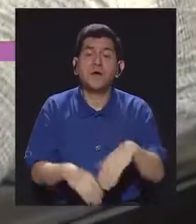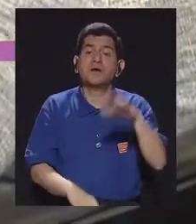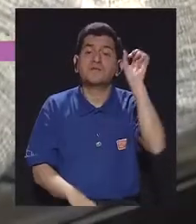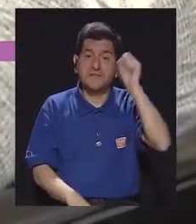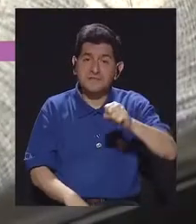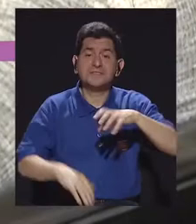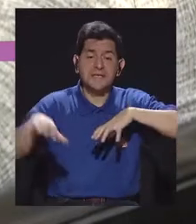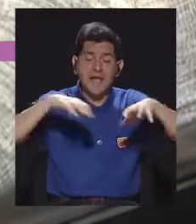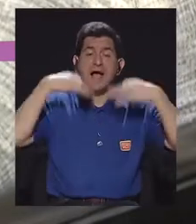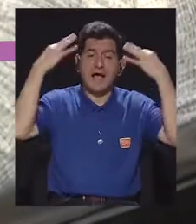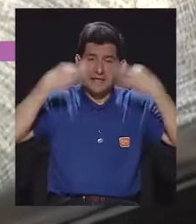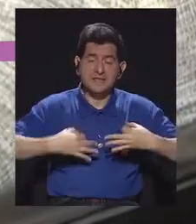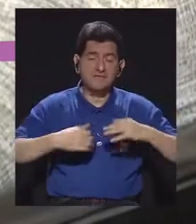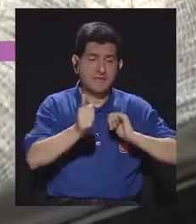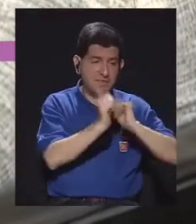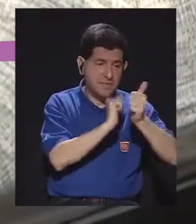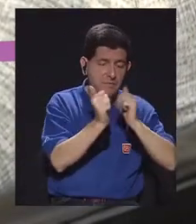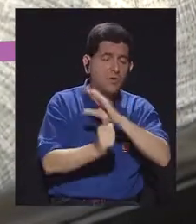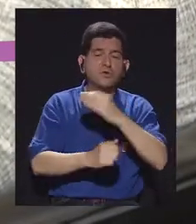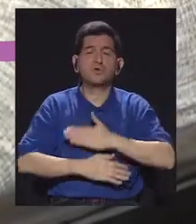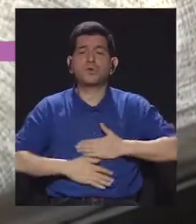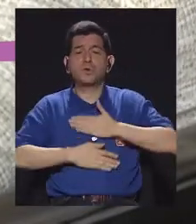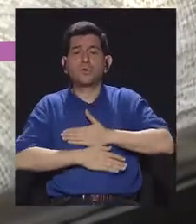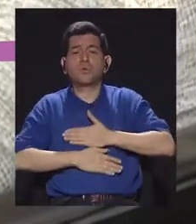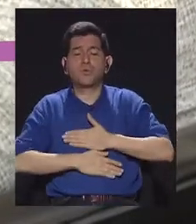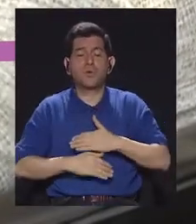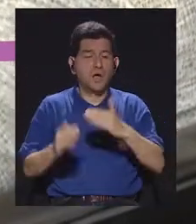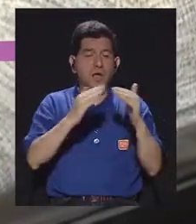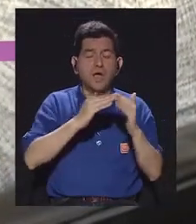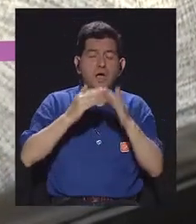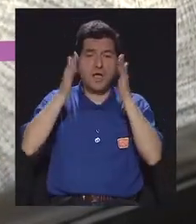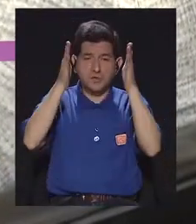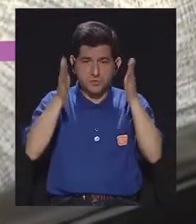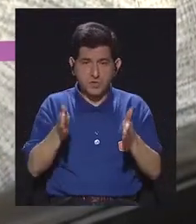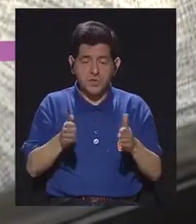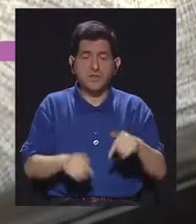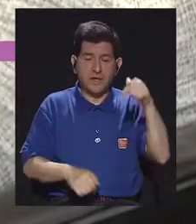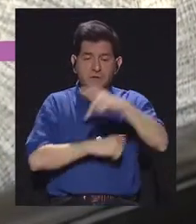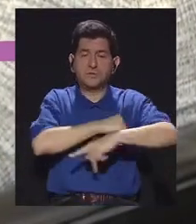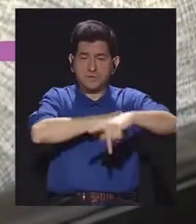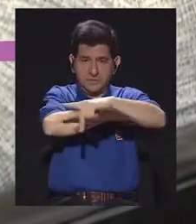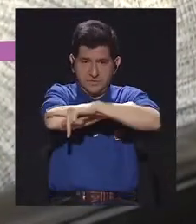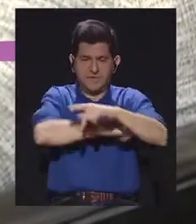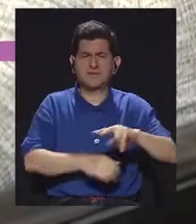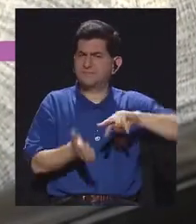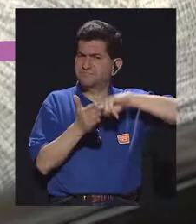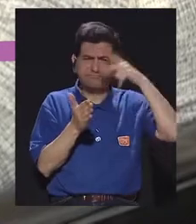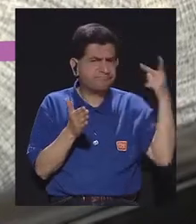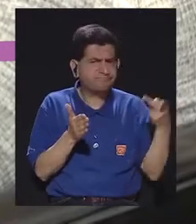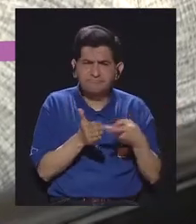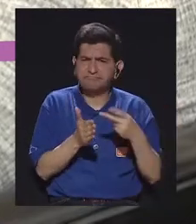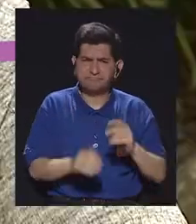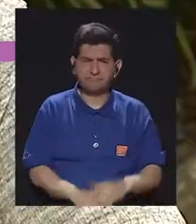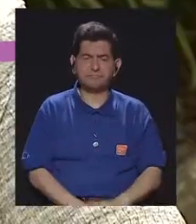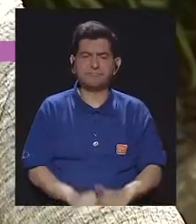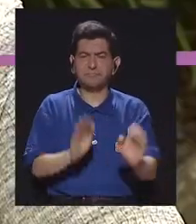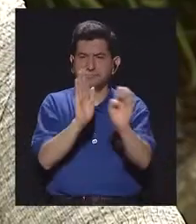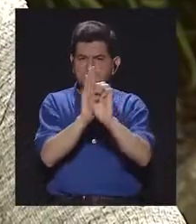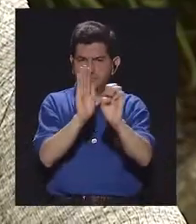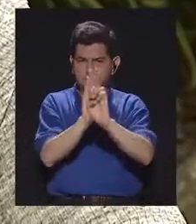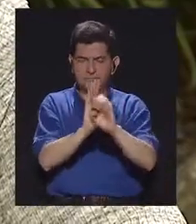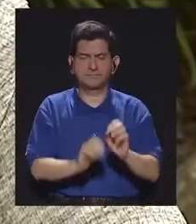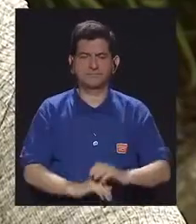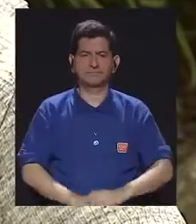de promover la actividad física, el deporte y la recreación en los ciudadanos de la República. ¿Qué significa eso? Por